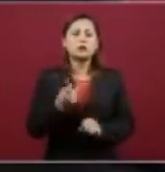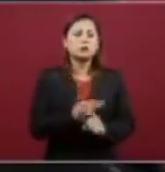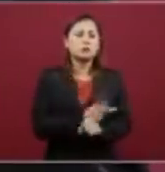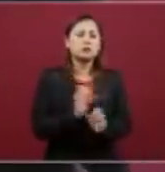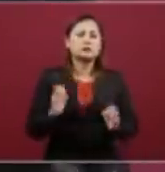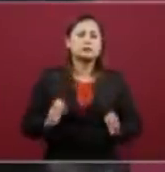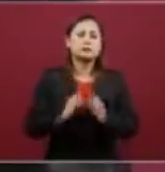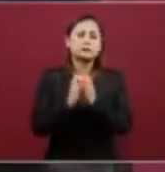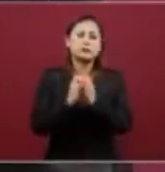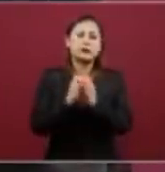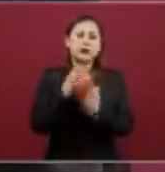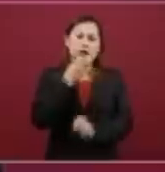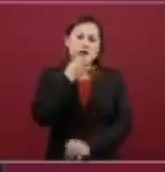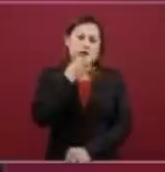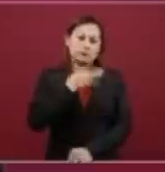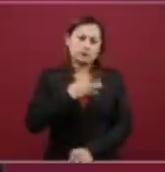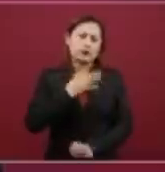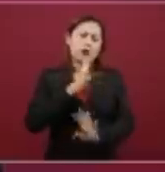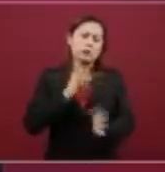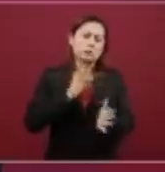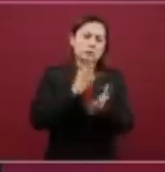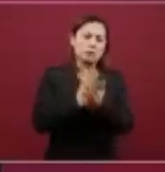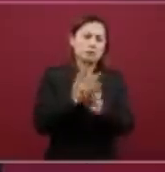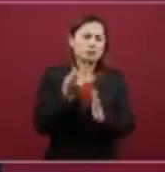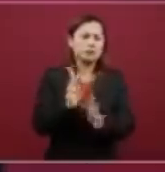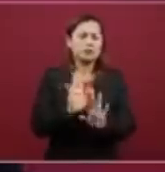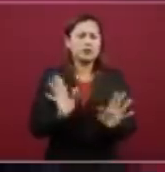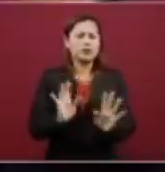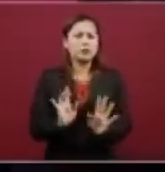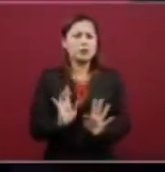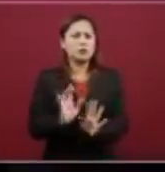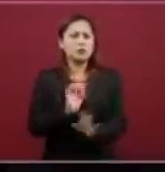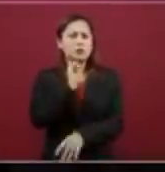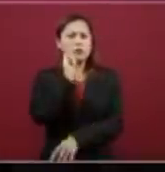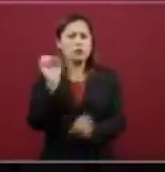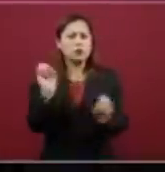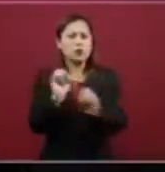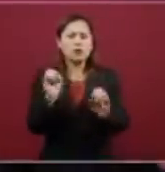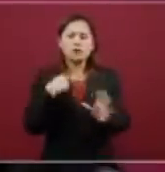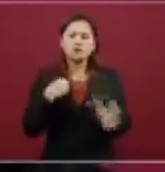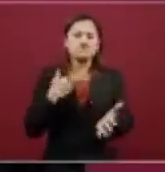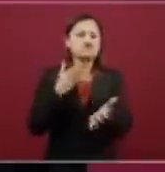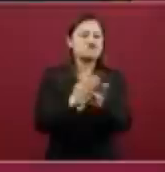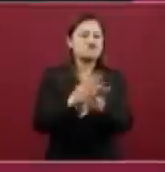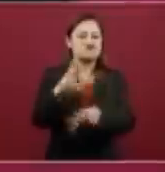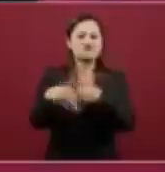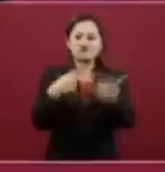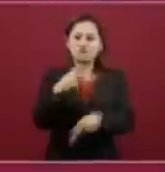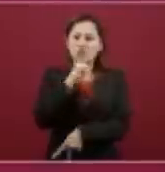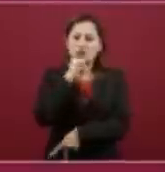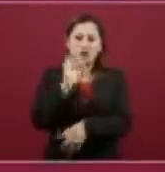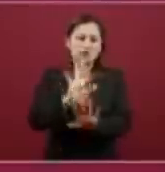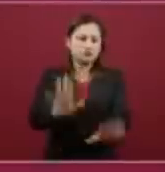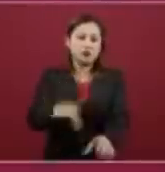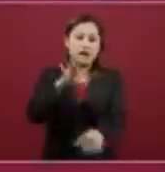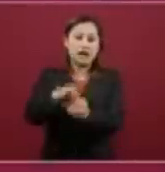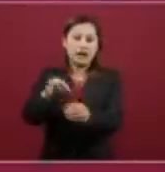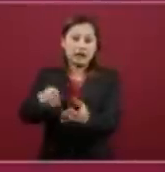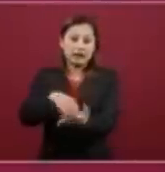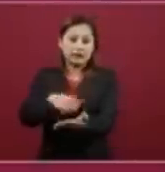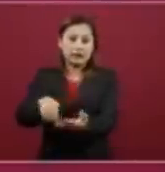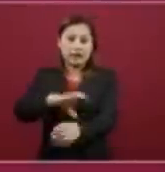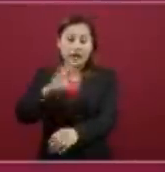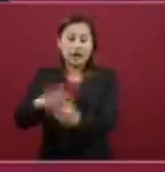no suceda, pero no iría hasta después de las elecciones. Y en el caso de Baja California, voy